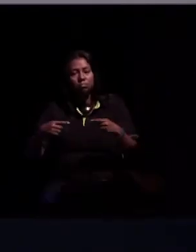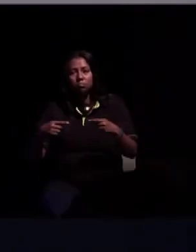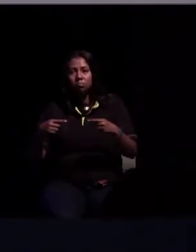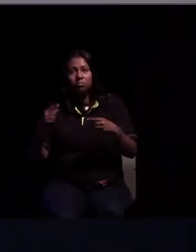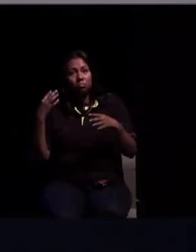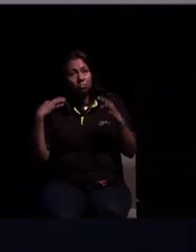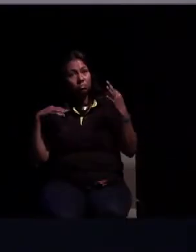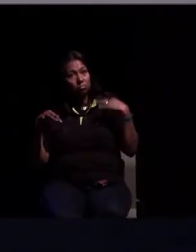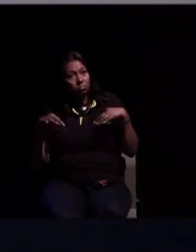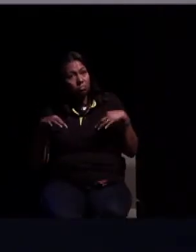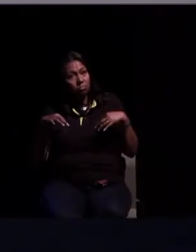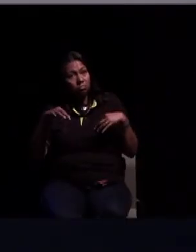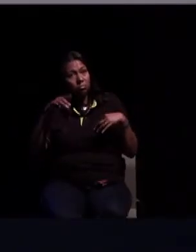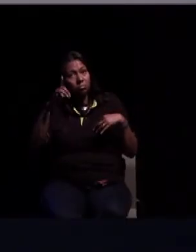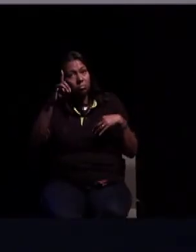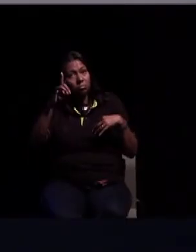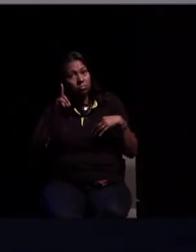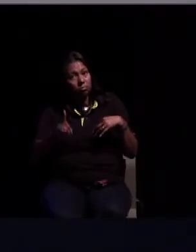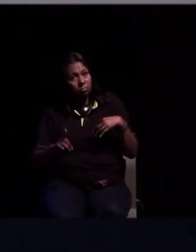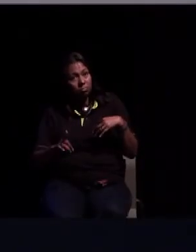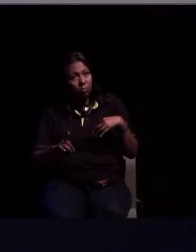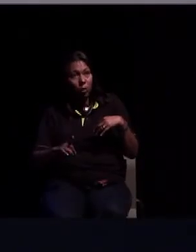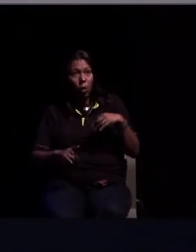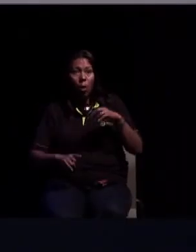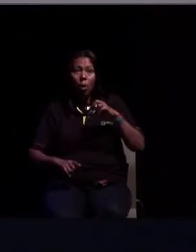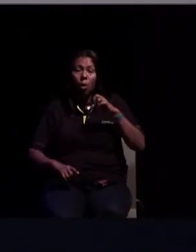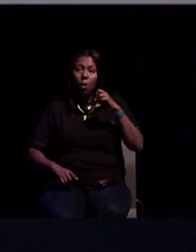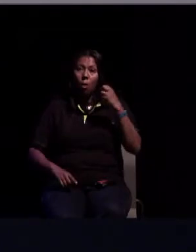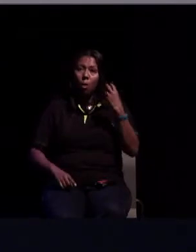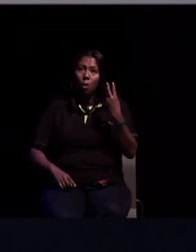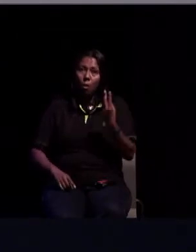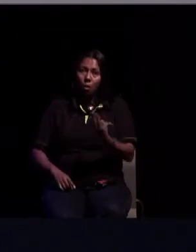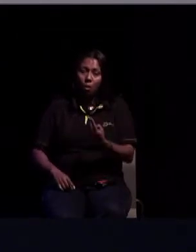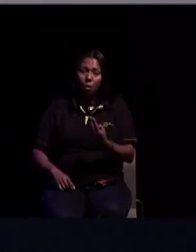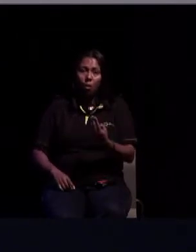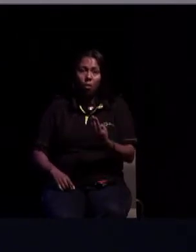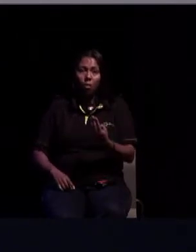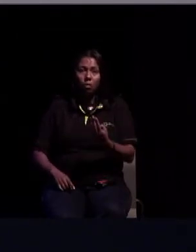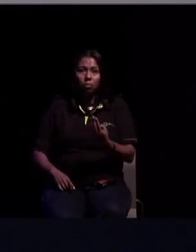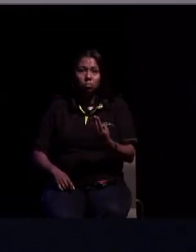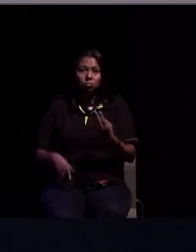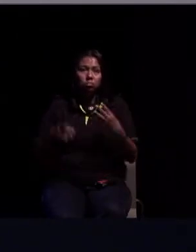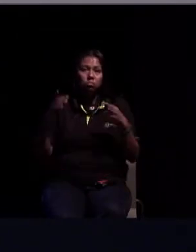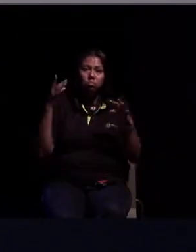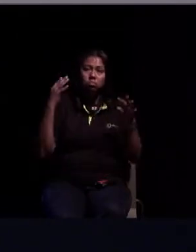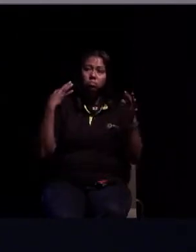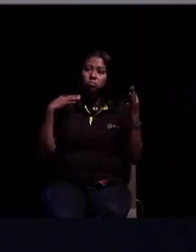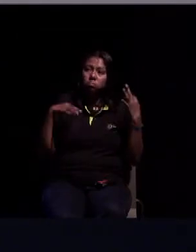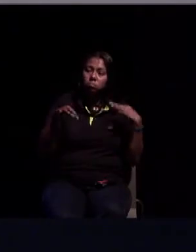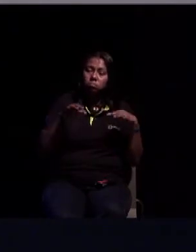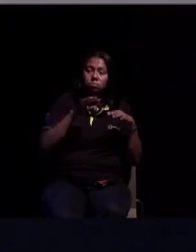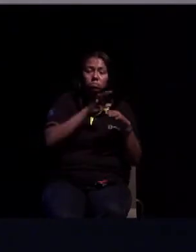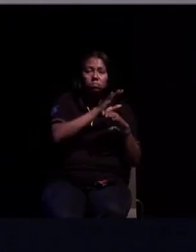derecho o si el turismo es un instrumento que tiene que contribuir al